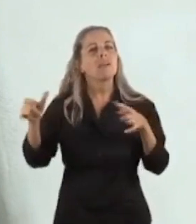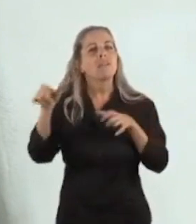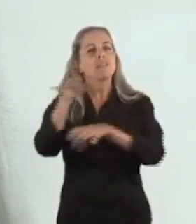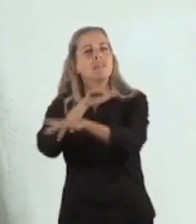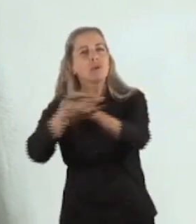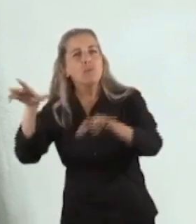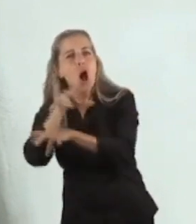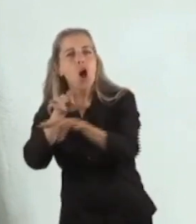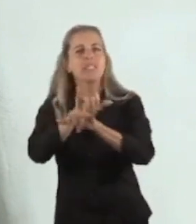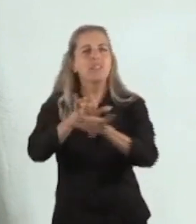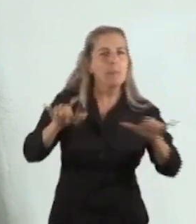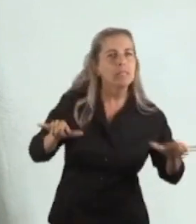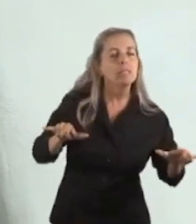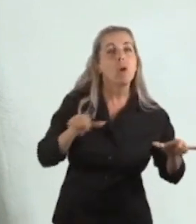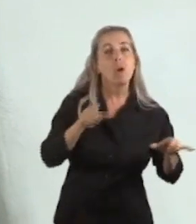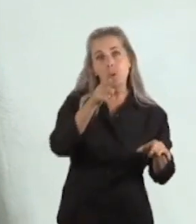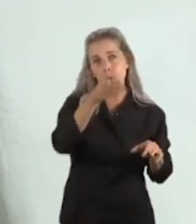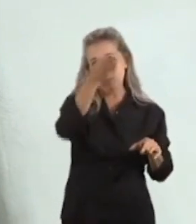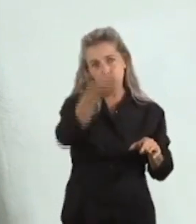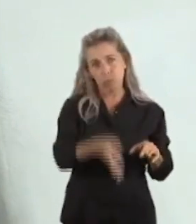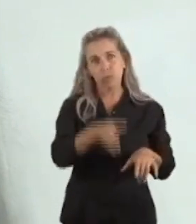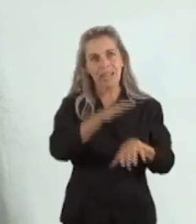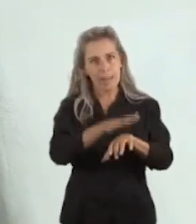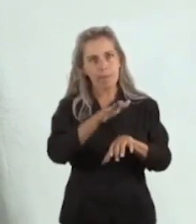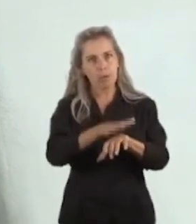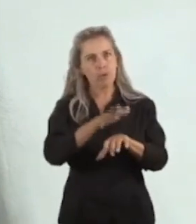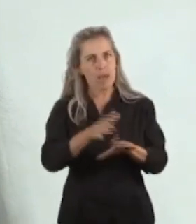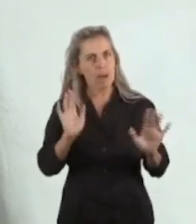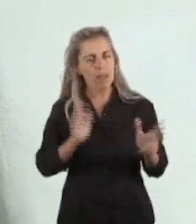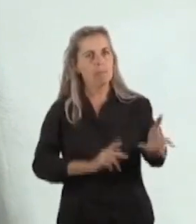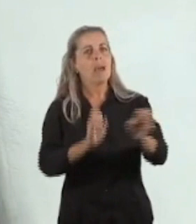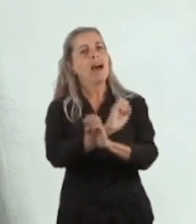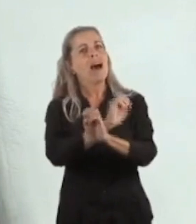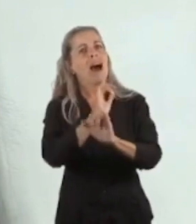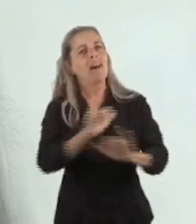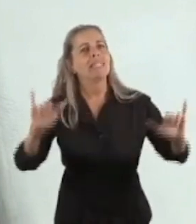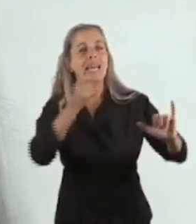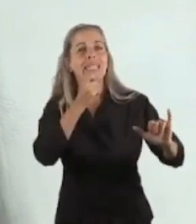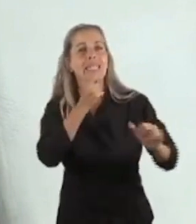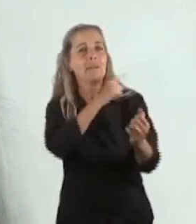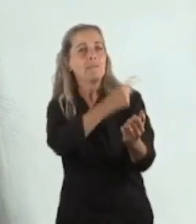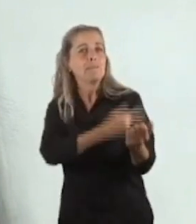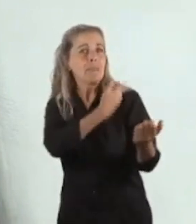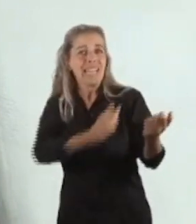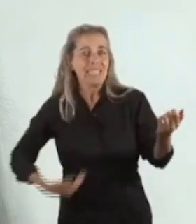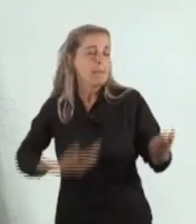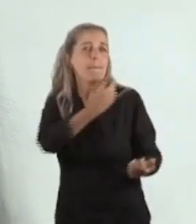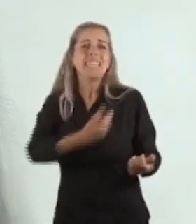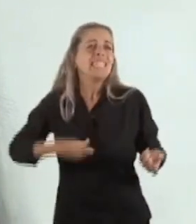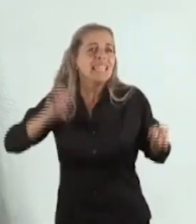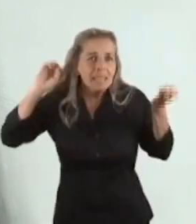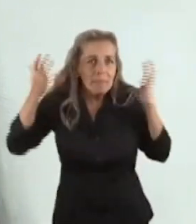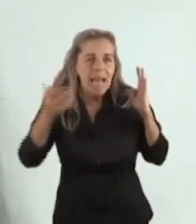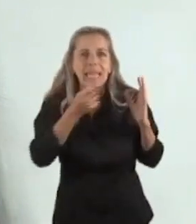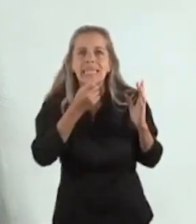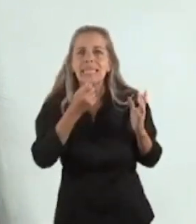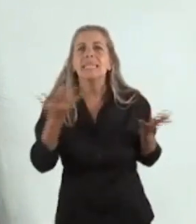ustedes justamente el encargado de de contarnos si hay una decisión del poder ejecutivo o sea del presidente Miley de